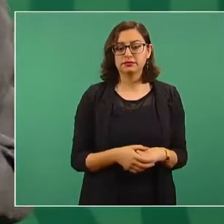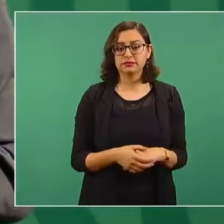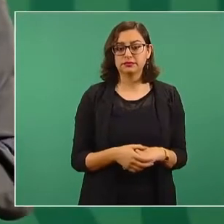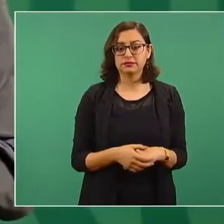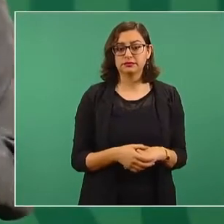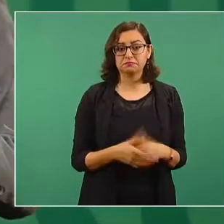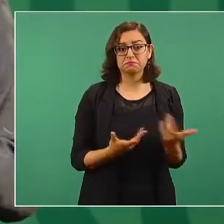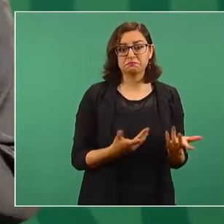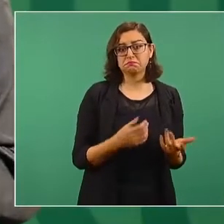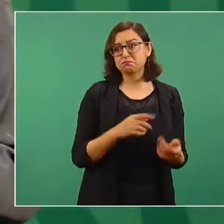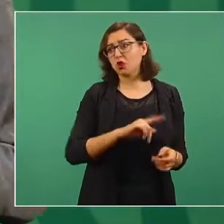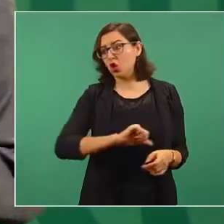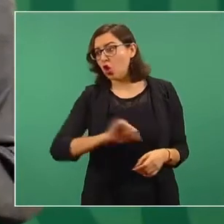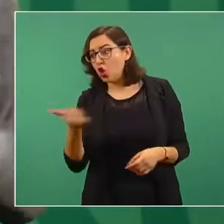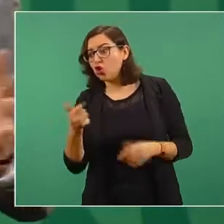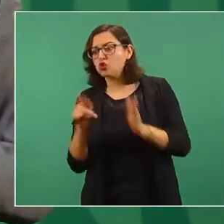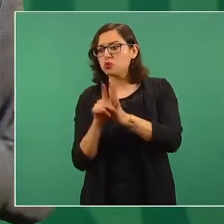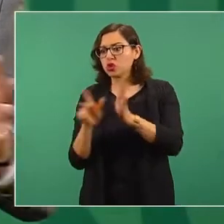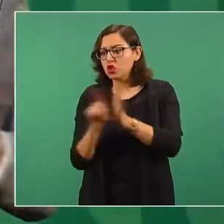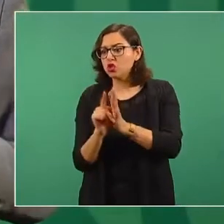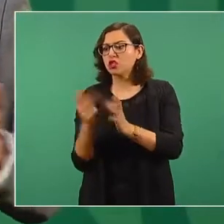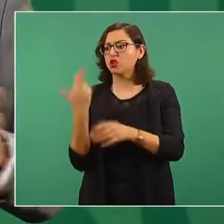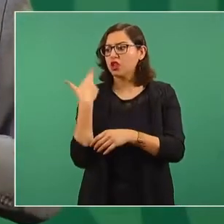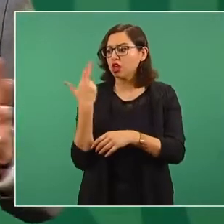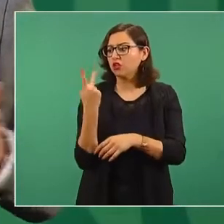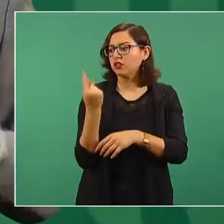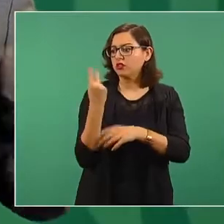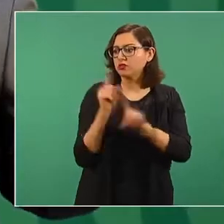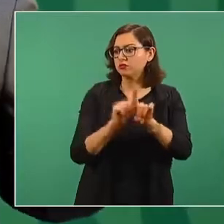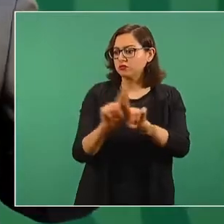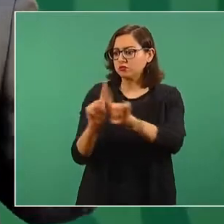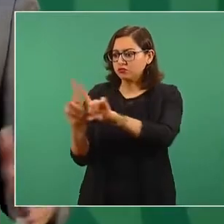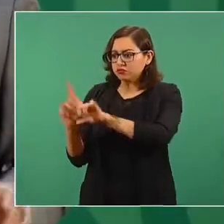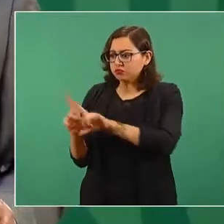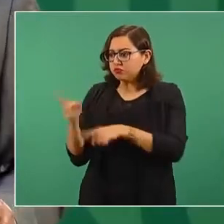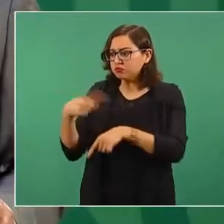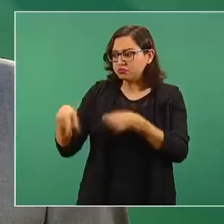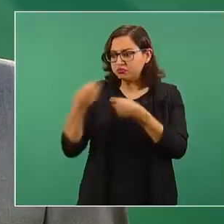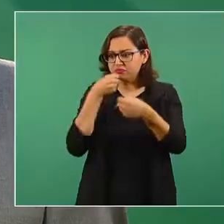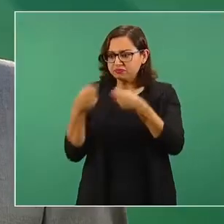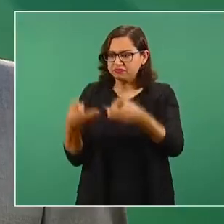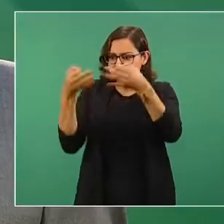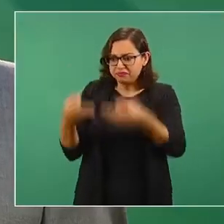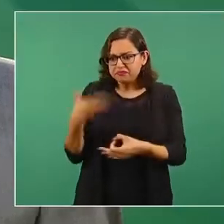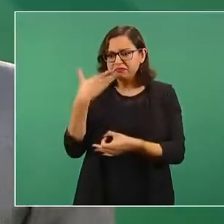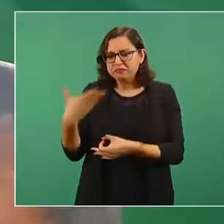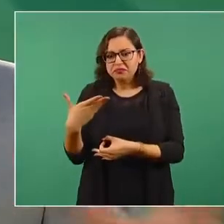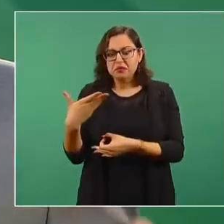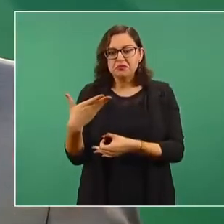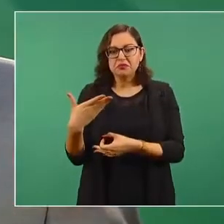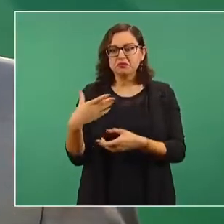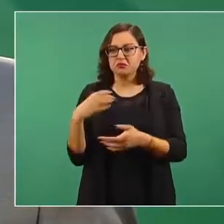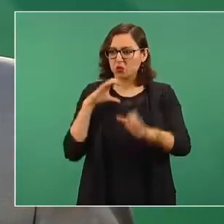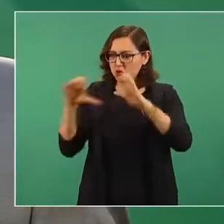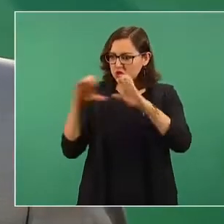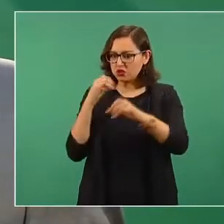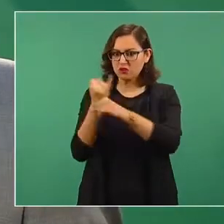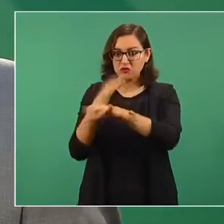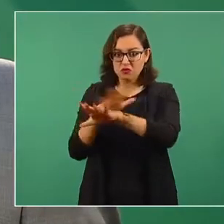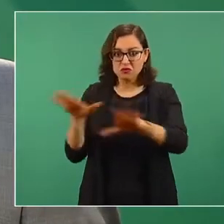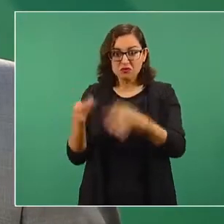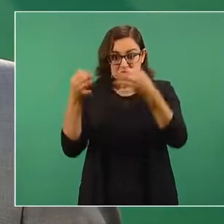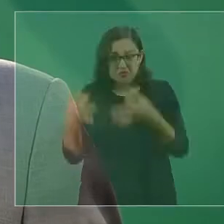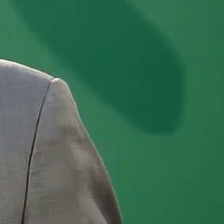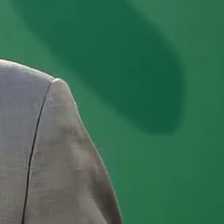Son pocos los medios de periodistas, de comunicadores.